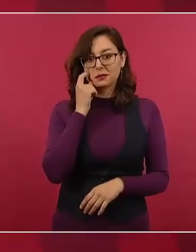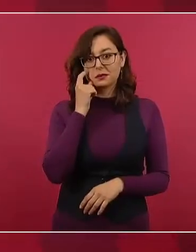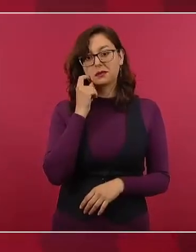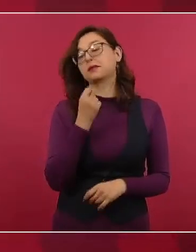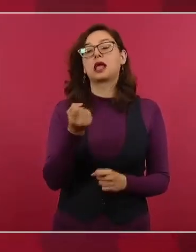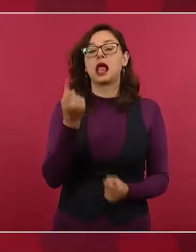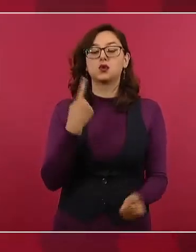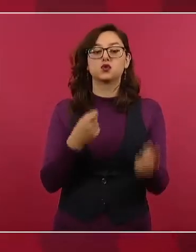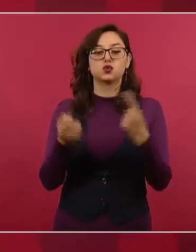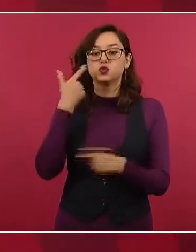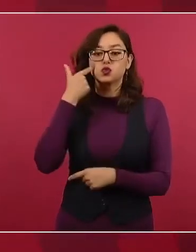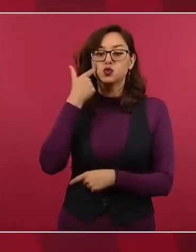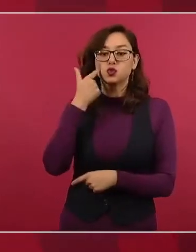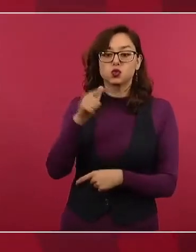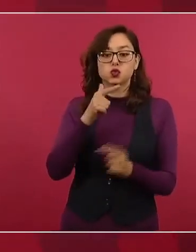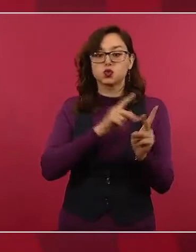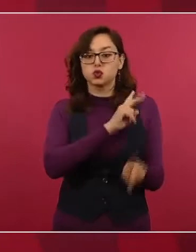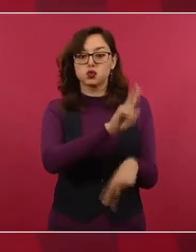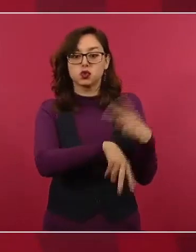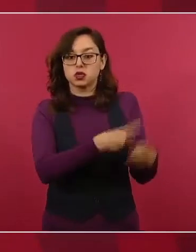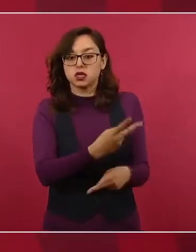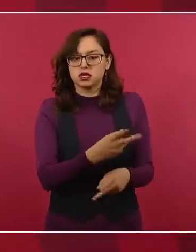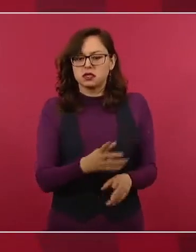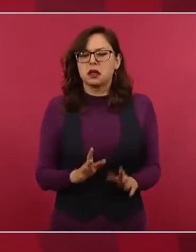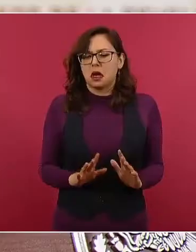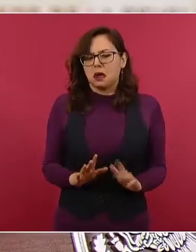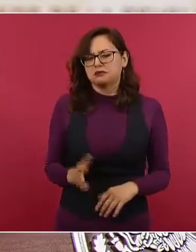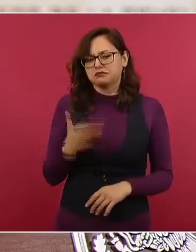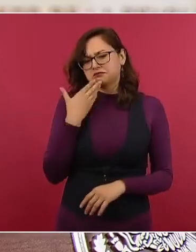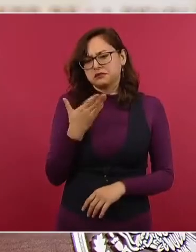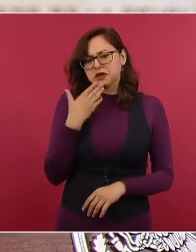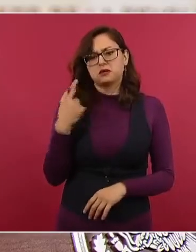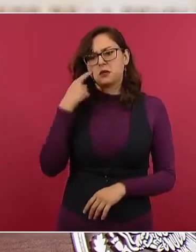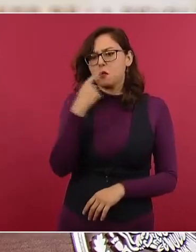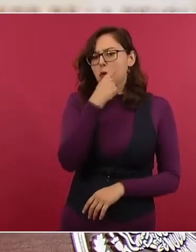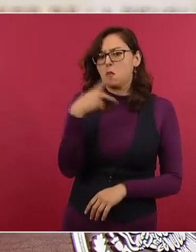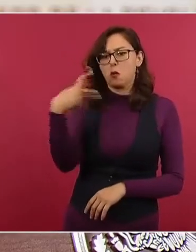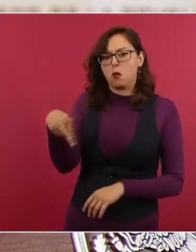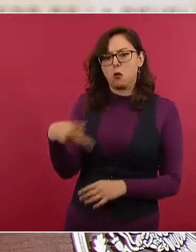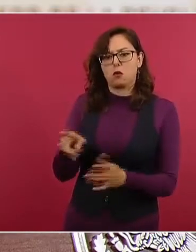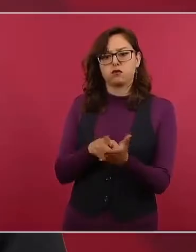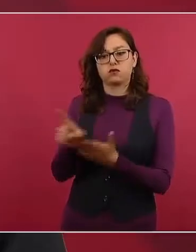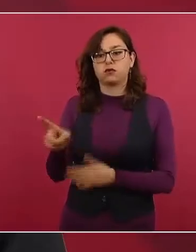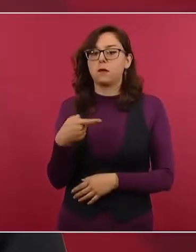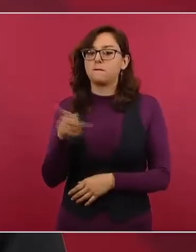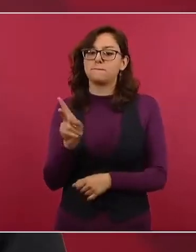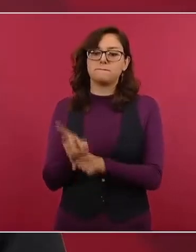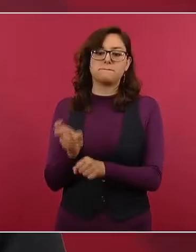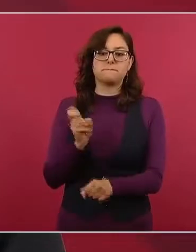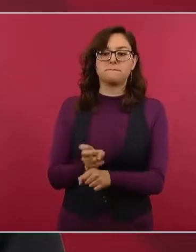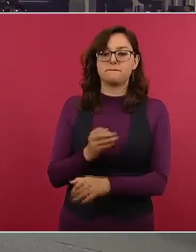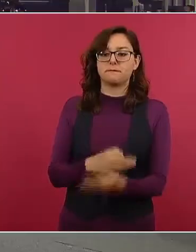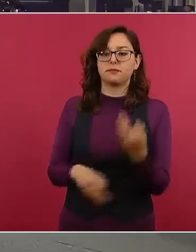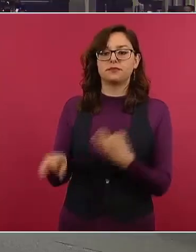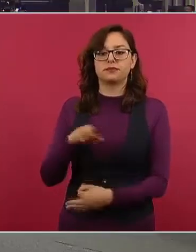pues está también en su derecho, ¿no? Pero que nadie sea excluido, que nadie excluya a nadie. ¿Esta visita del